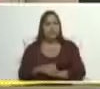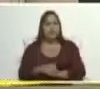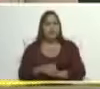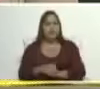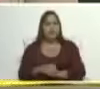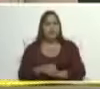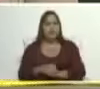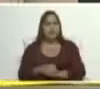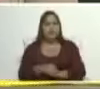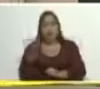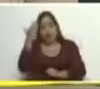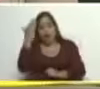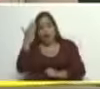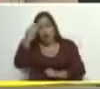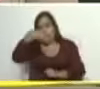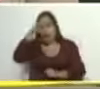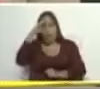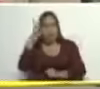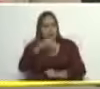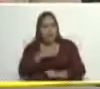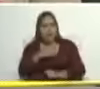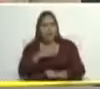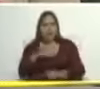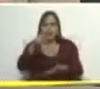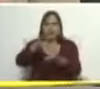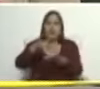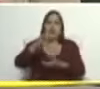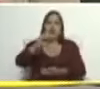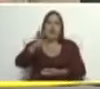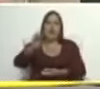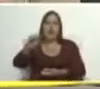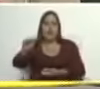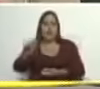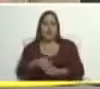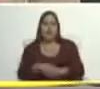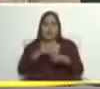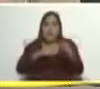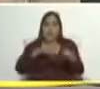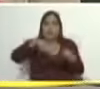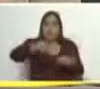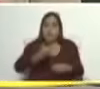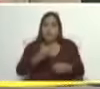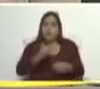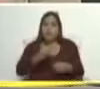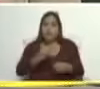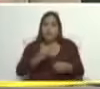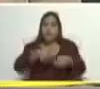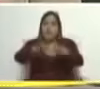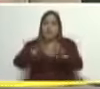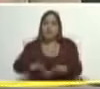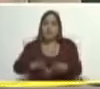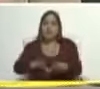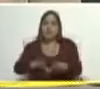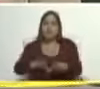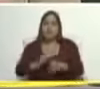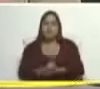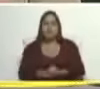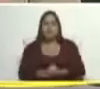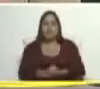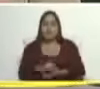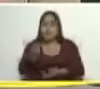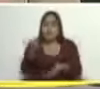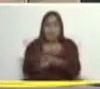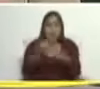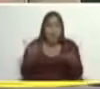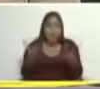Claro, Cuba no estuvo en la OEA, no ha estado en la OEA últimamente, pero ahí pudimos detenerla. Eso fue una maravilla